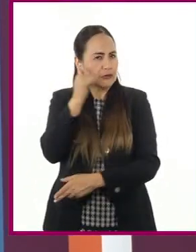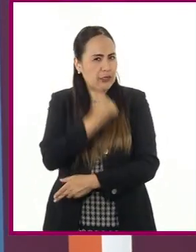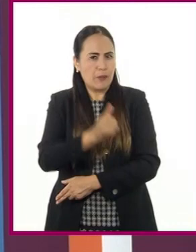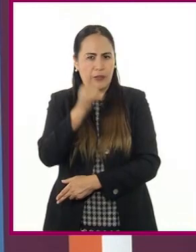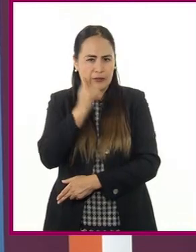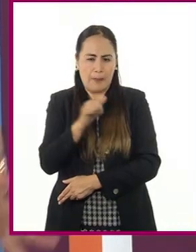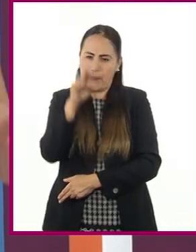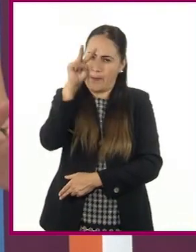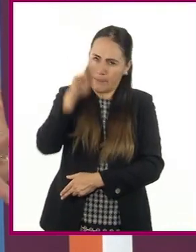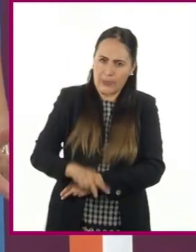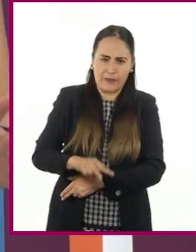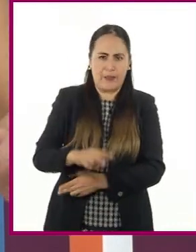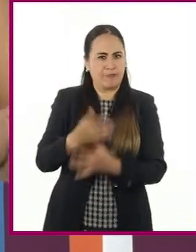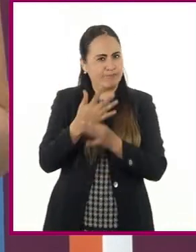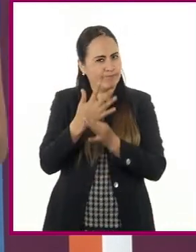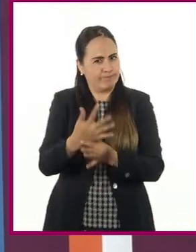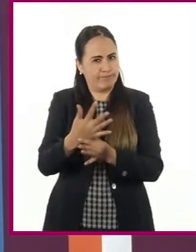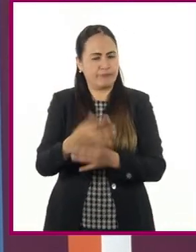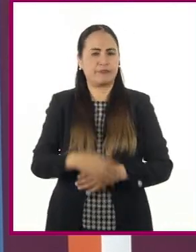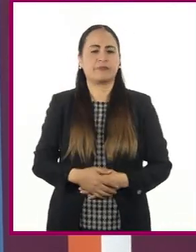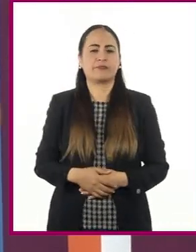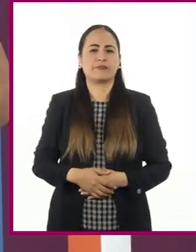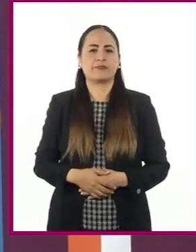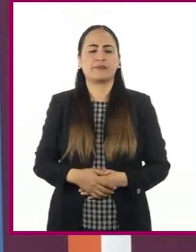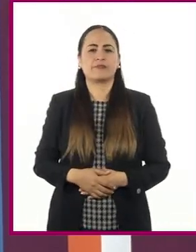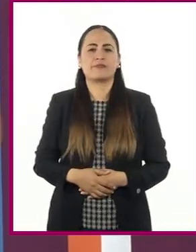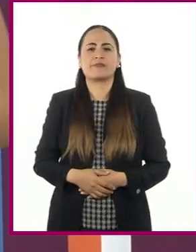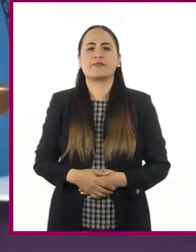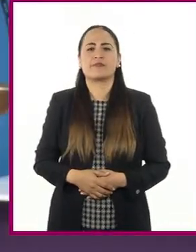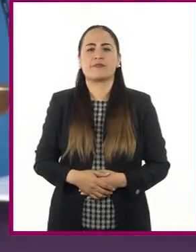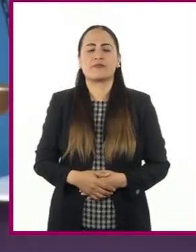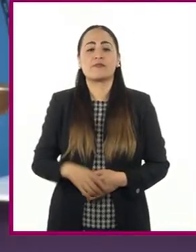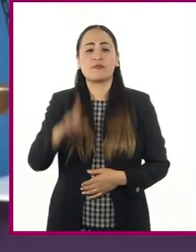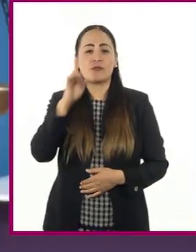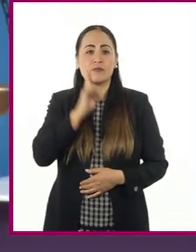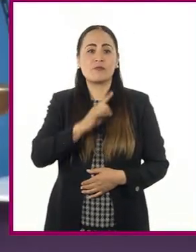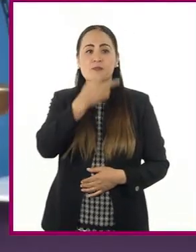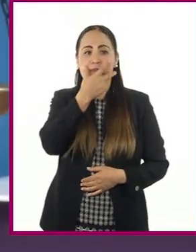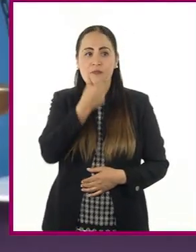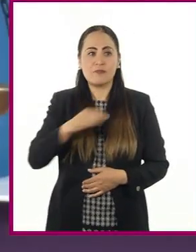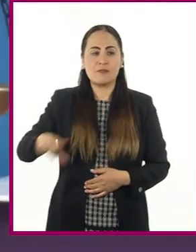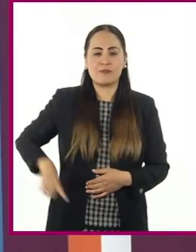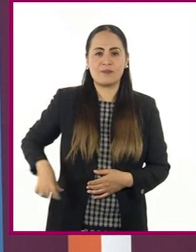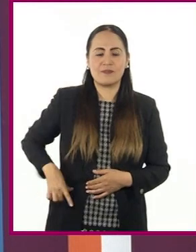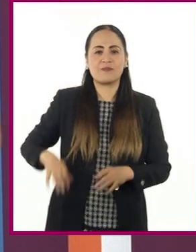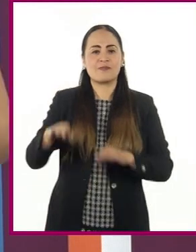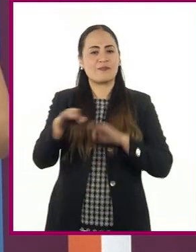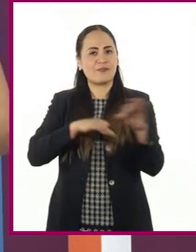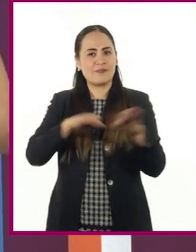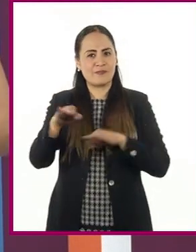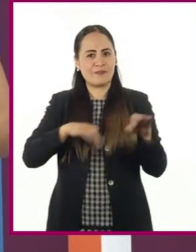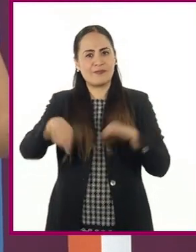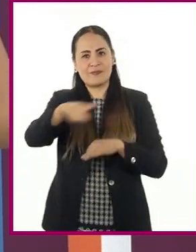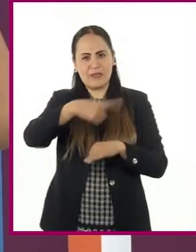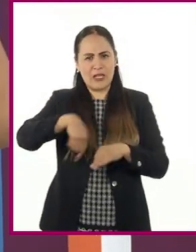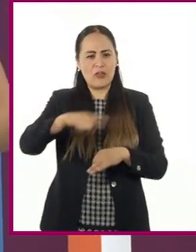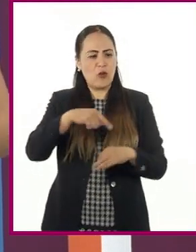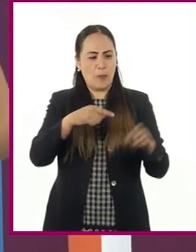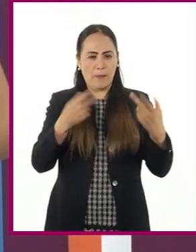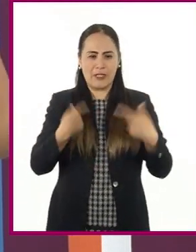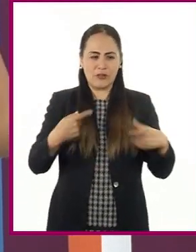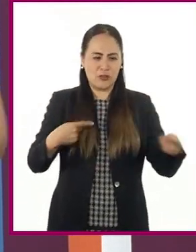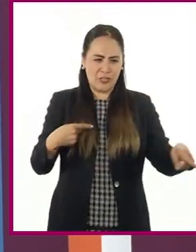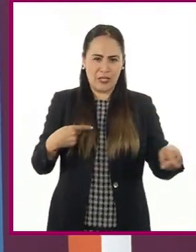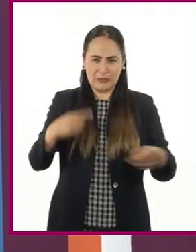a la verdad. Conduciéndose de esta manera, las servidoras y servidores públicos fomentarán la credibilidad de